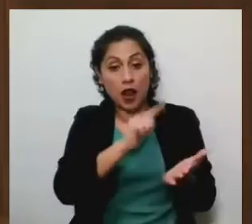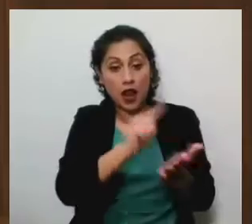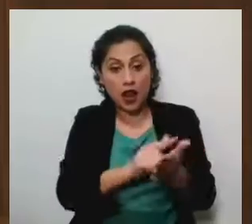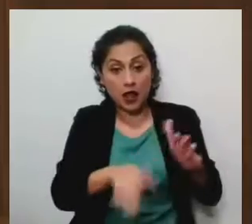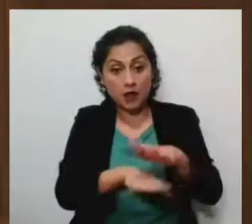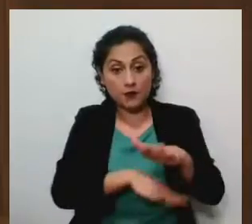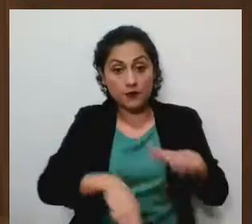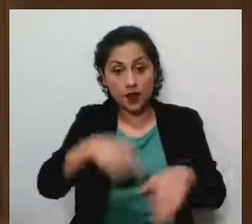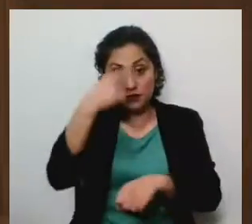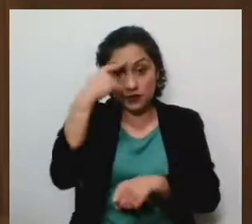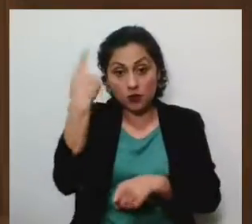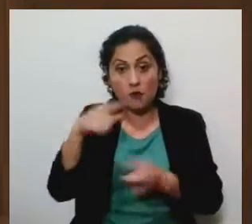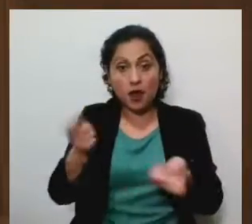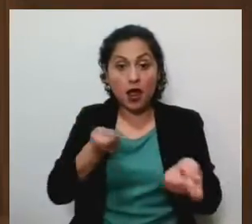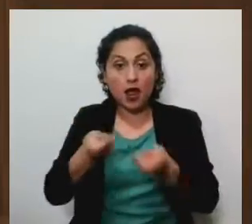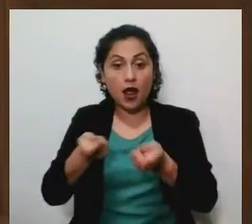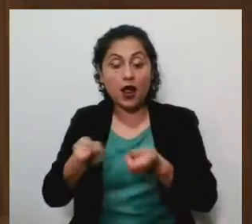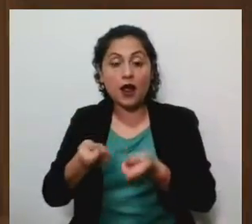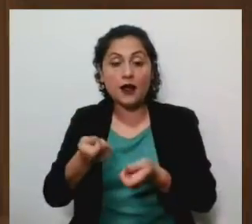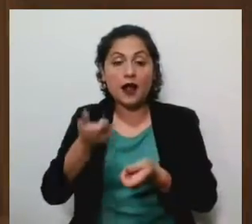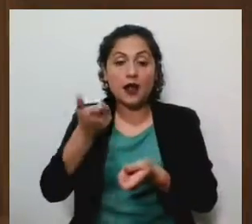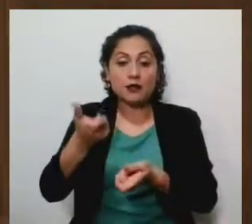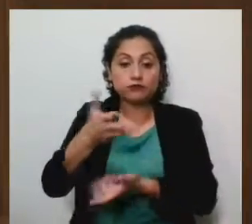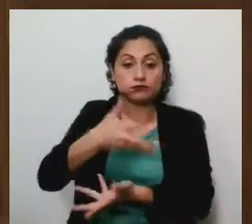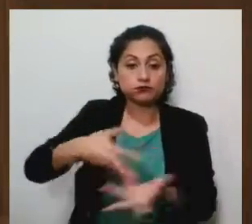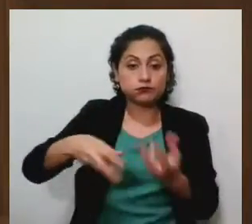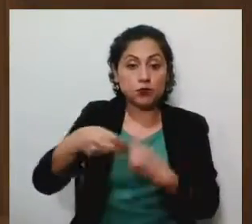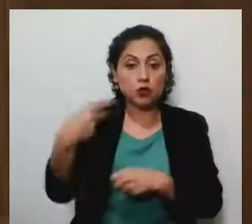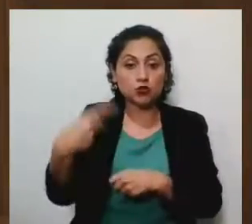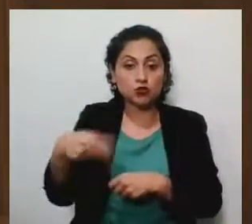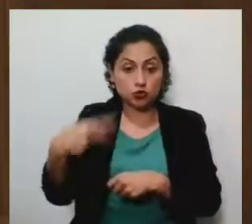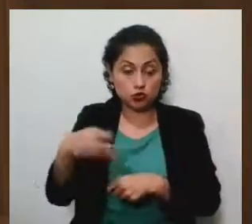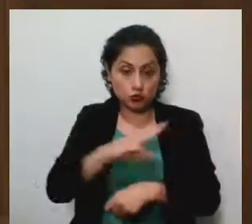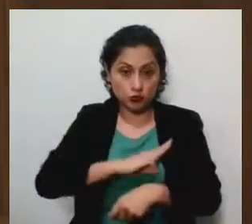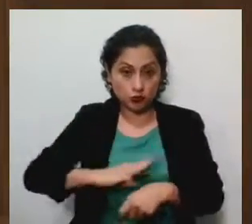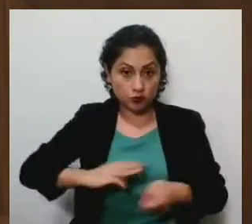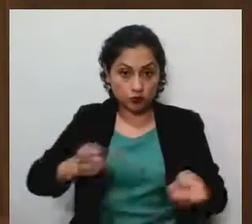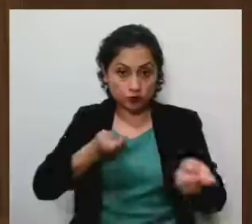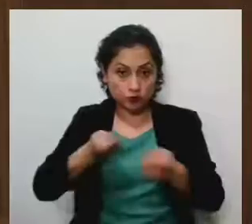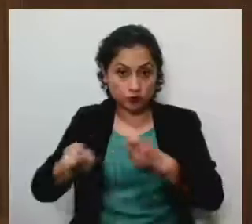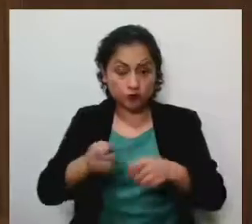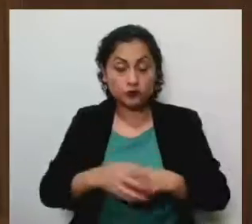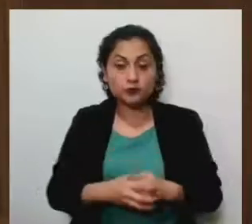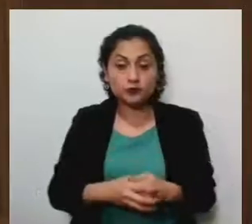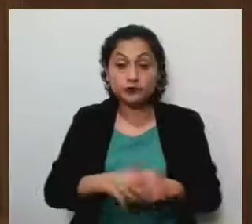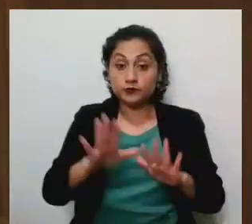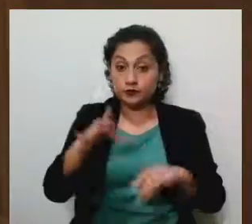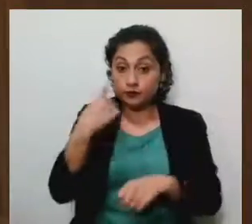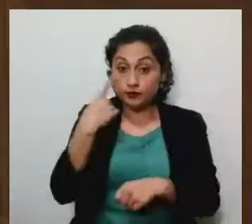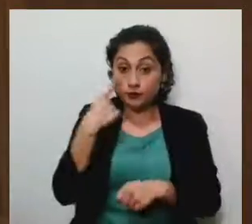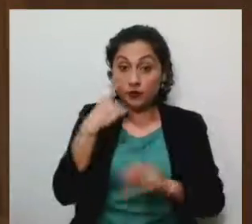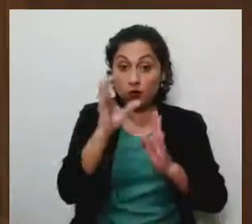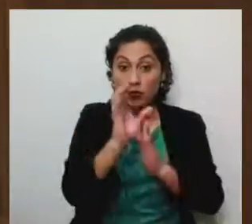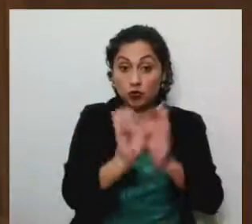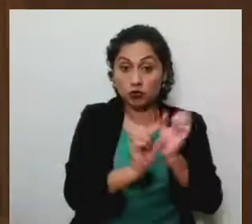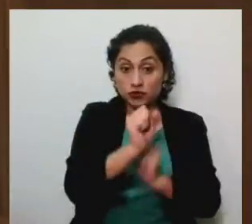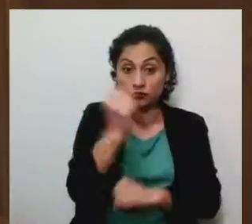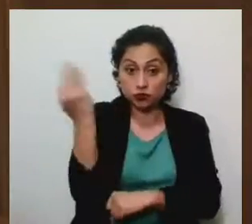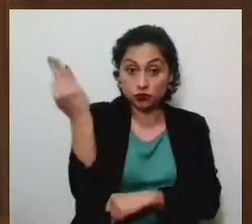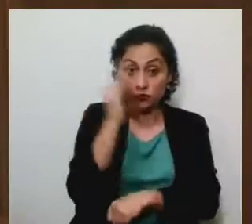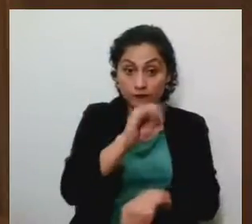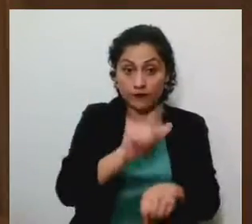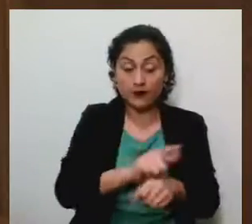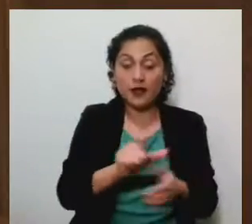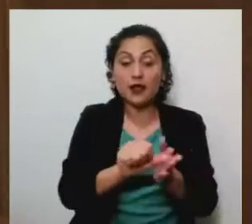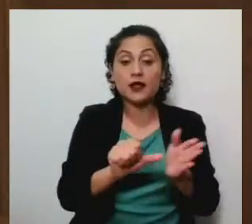municipios sobre su hacienda. Es importante resaltar que tanto la Constitución Federal, en su artículo 115,